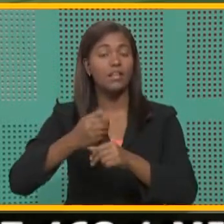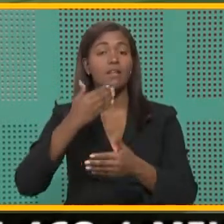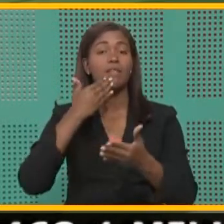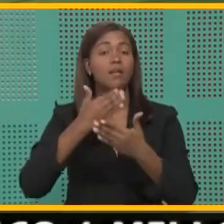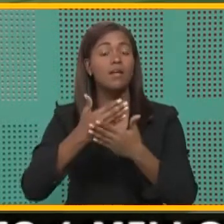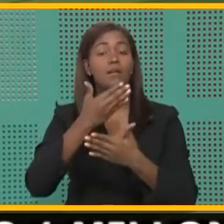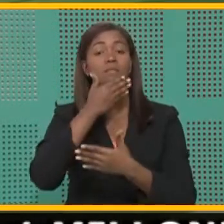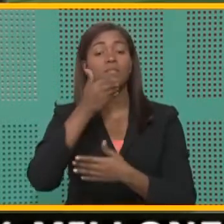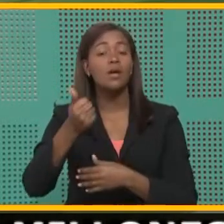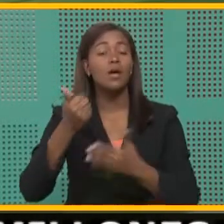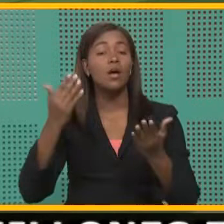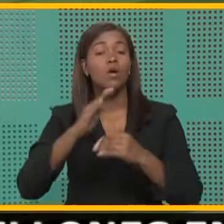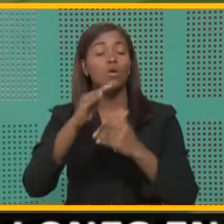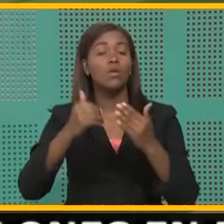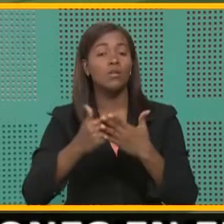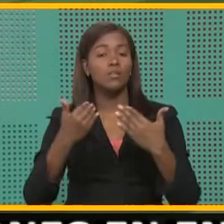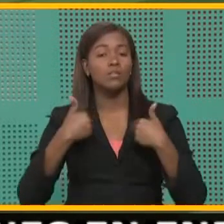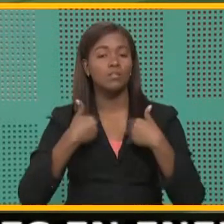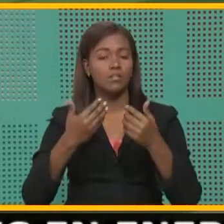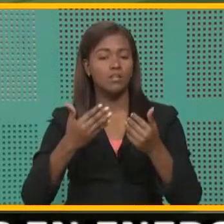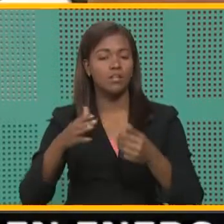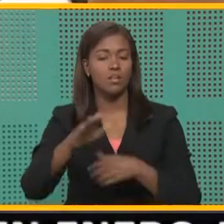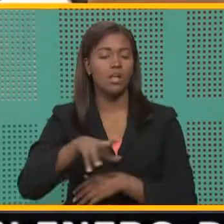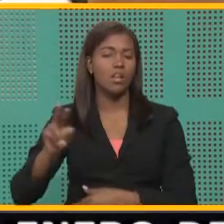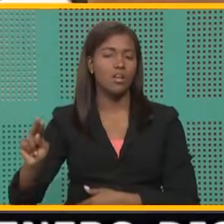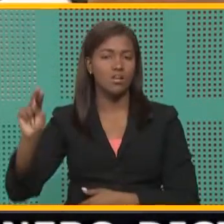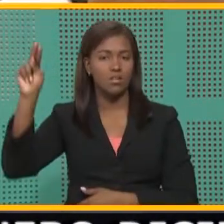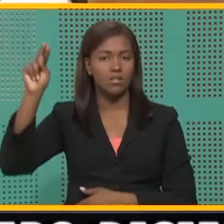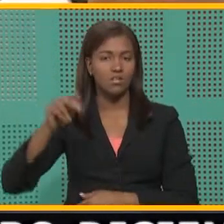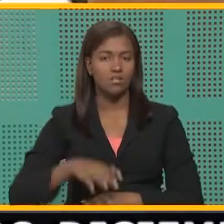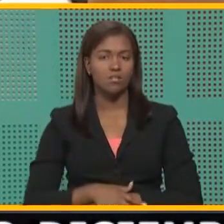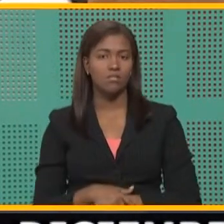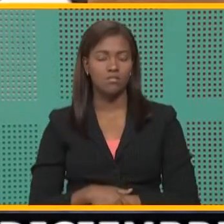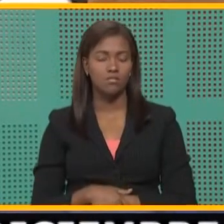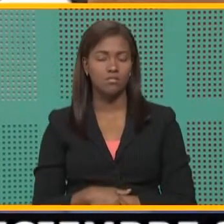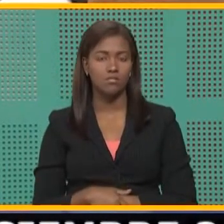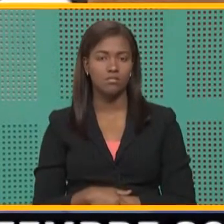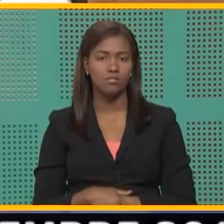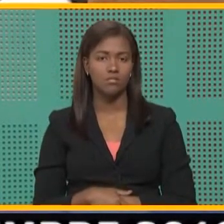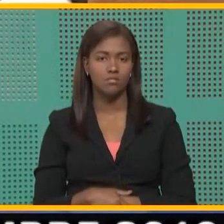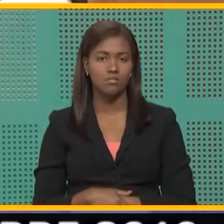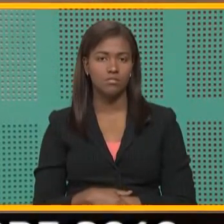regueo de toda la línea noroeste.